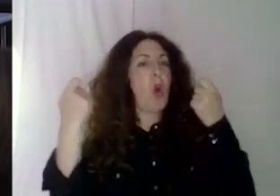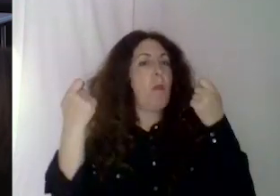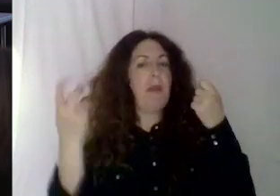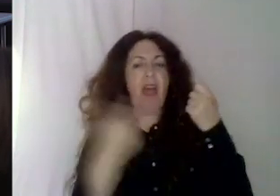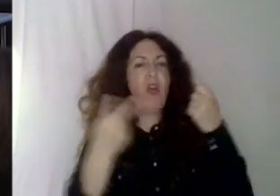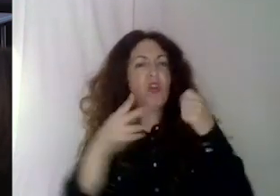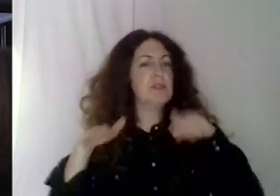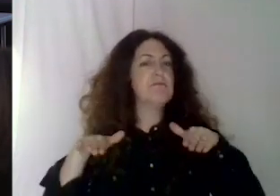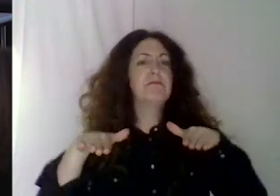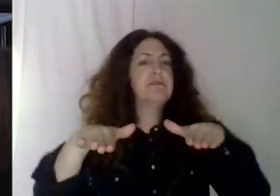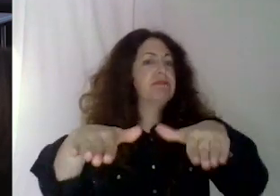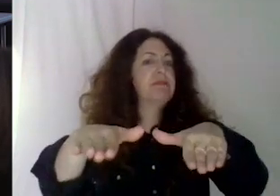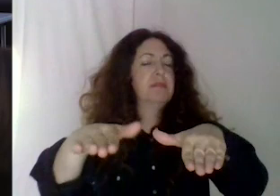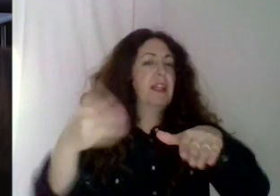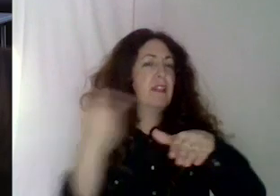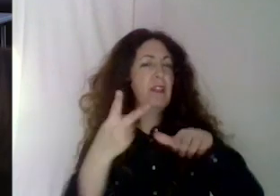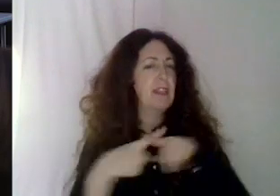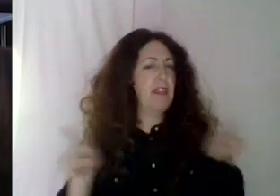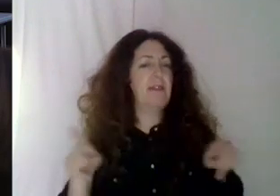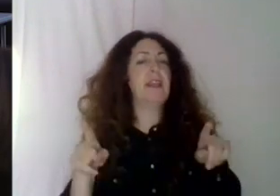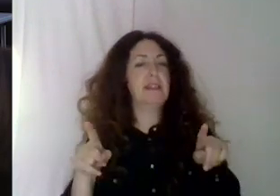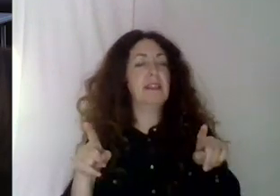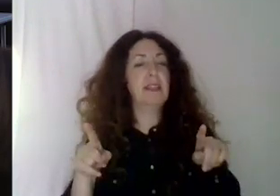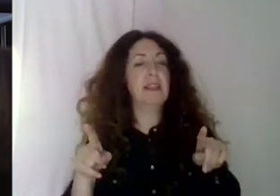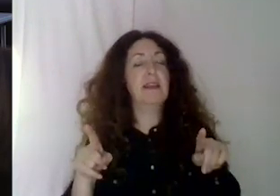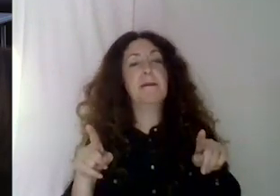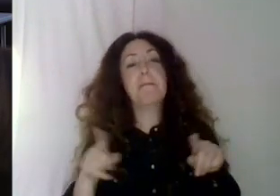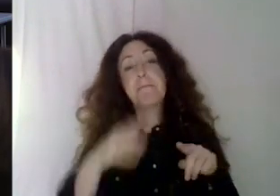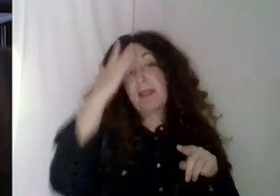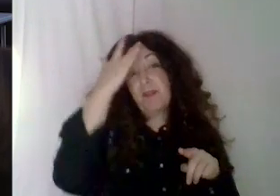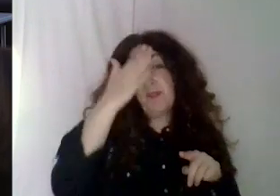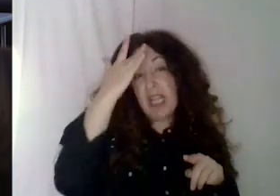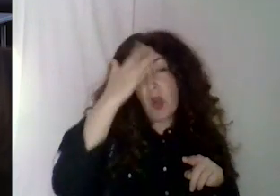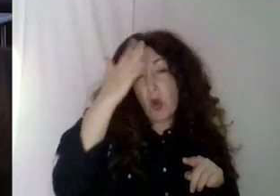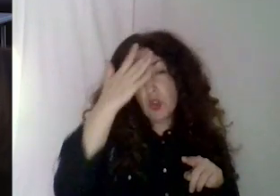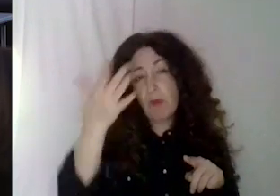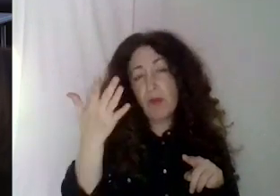Crean dos canales, dos vías. El filósofo o